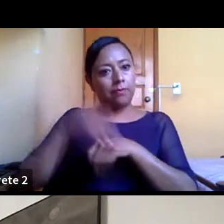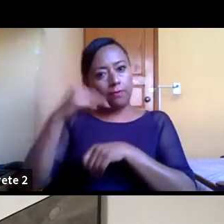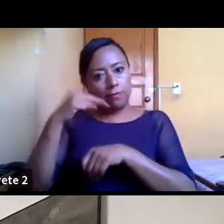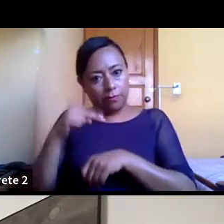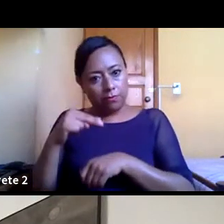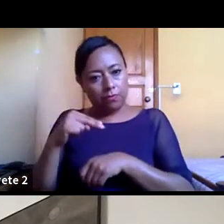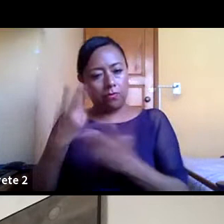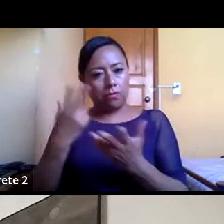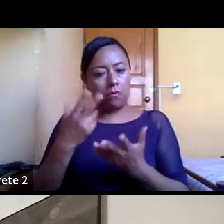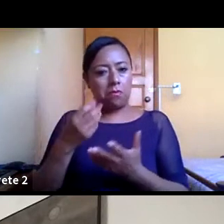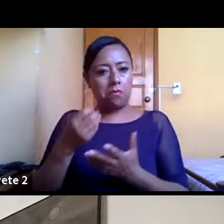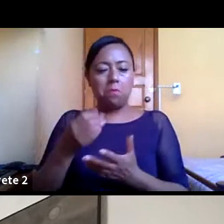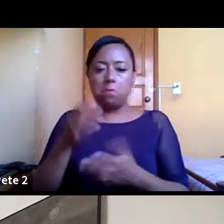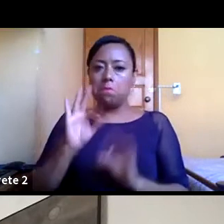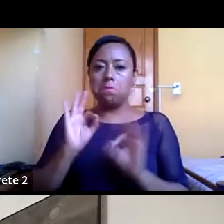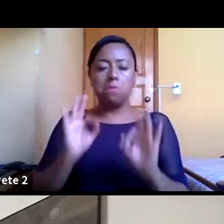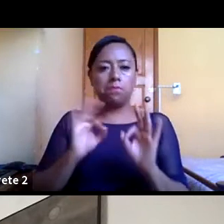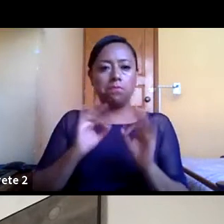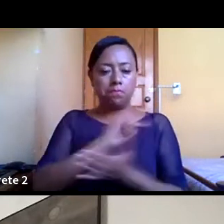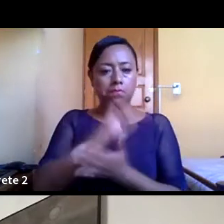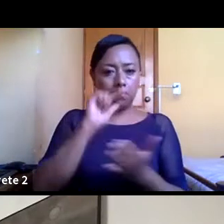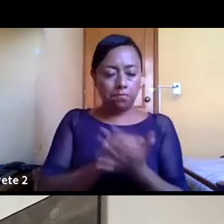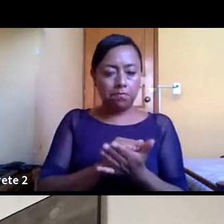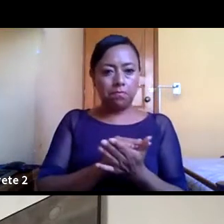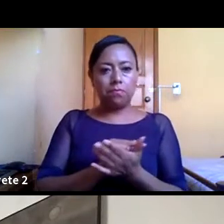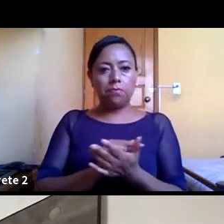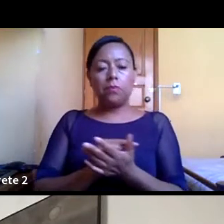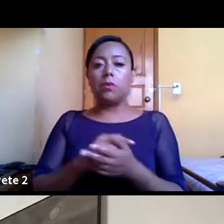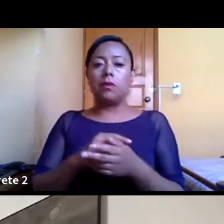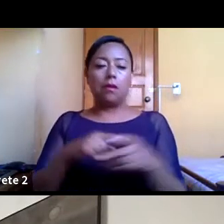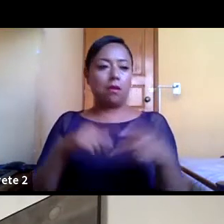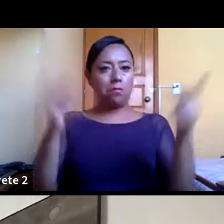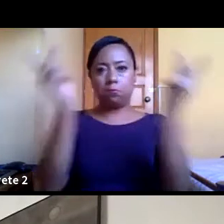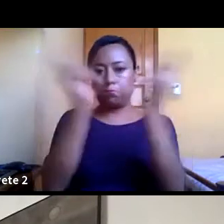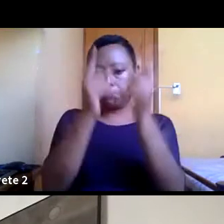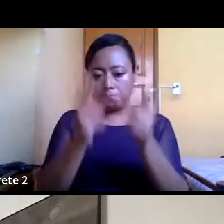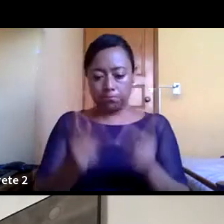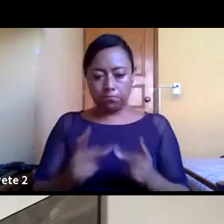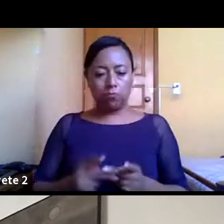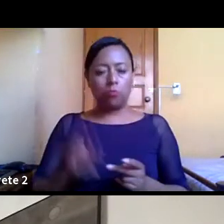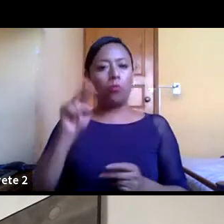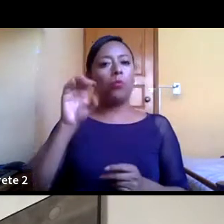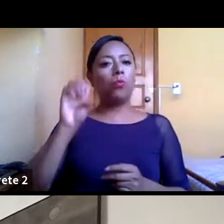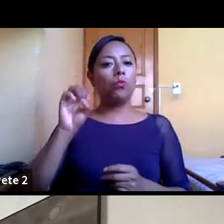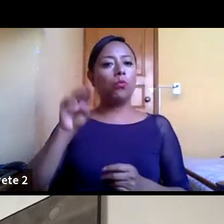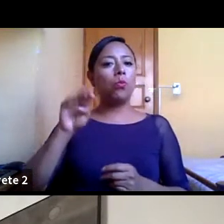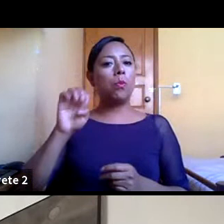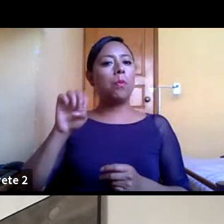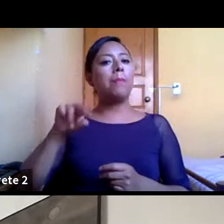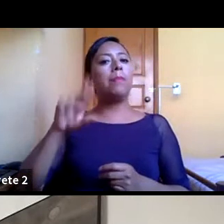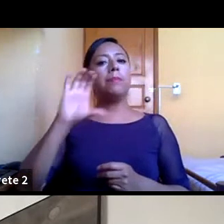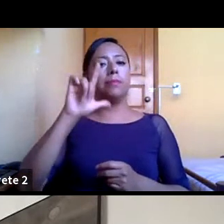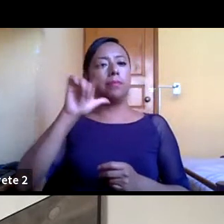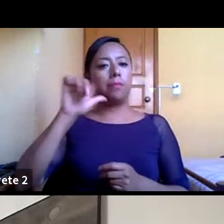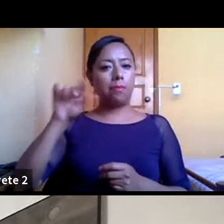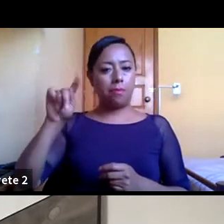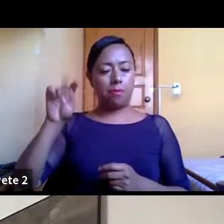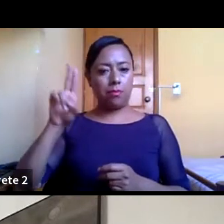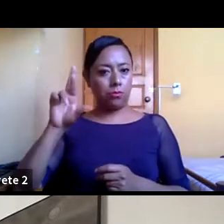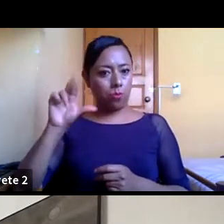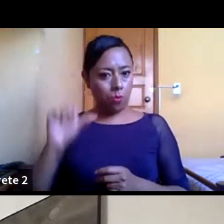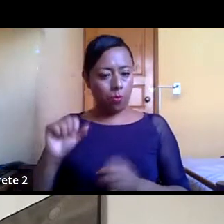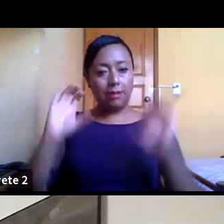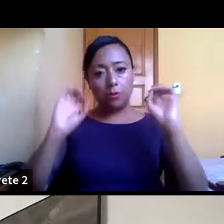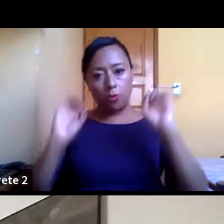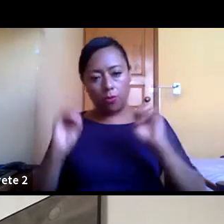ley, la armonización en cuanto a nomenclaturas, el apegarse a los conceptos aprobados en la Ley de Planeación de Desarrollo de